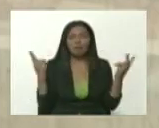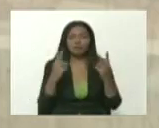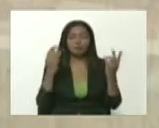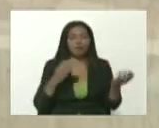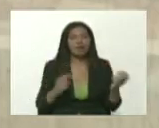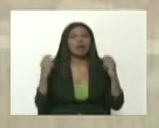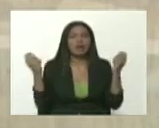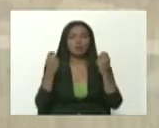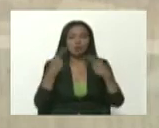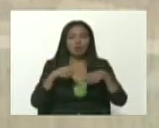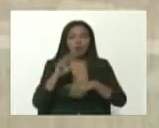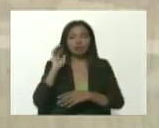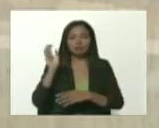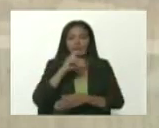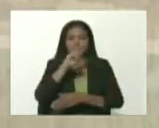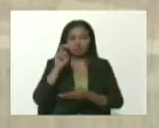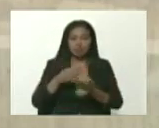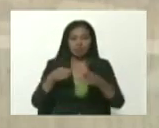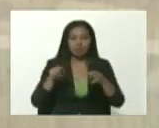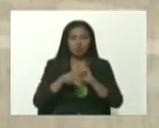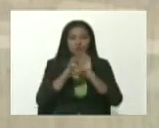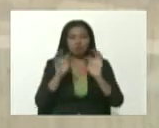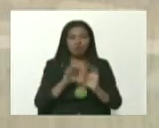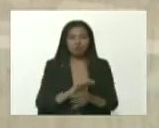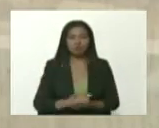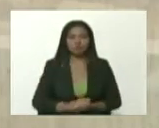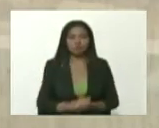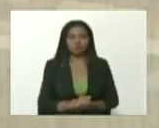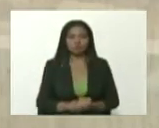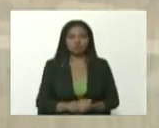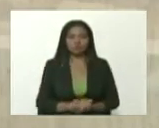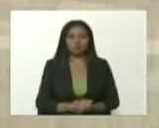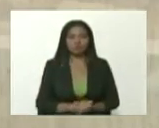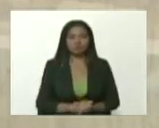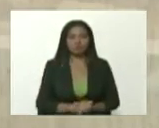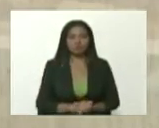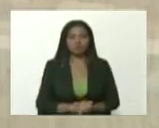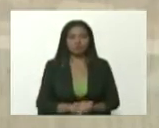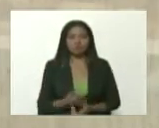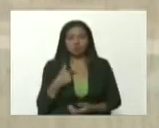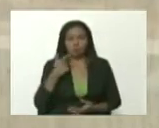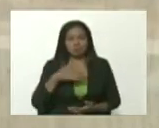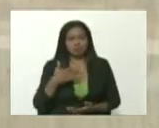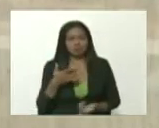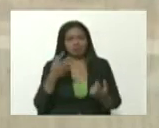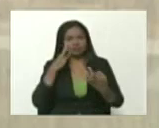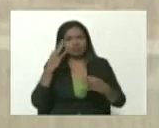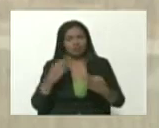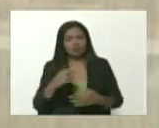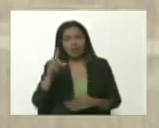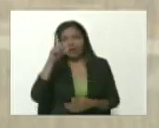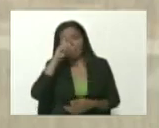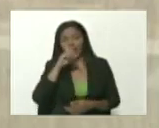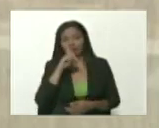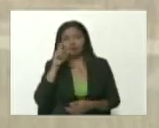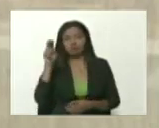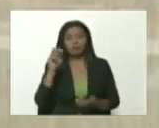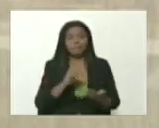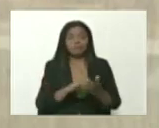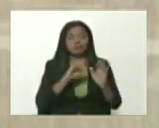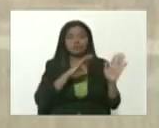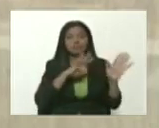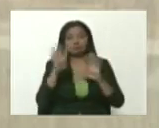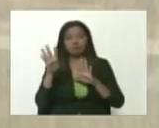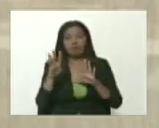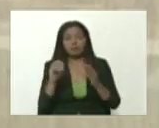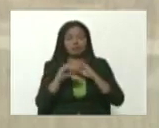Ganaremos la Asamblea Nacional. Ganaremos la Asamblea Nacional. Estoy seguro de eso. Ya está terminando el año 2019. Y